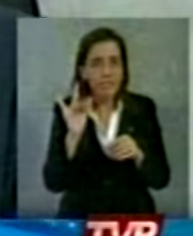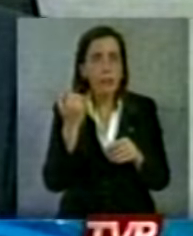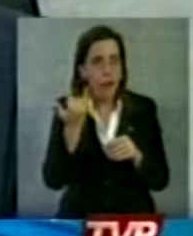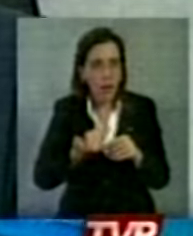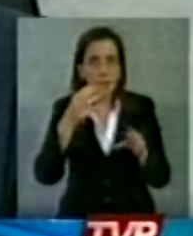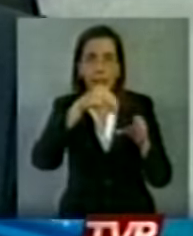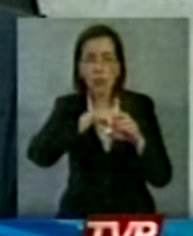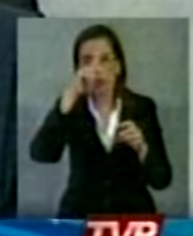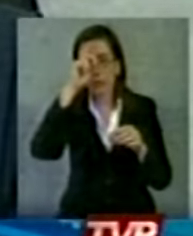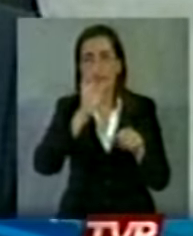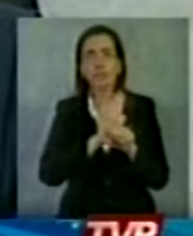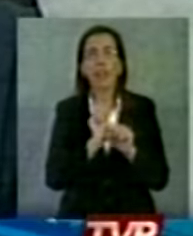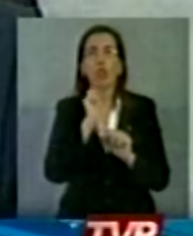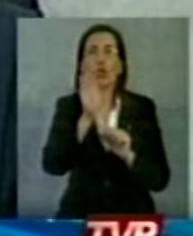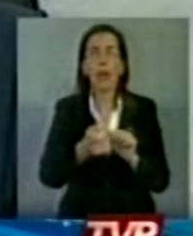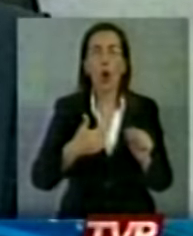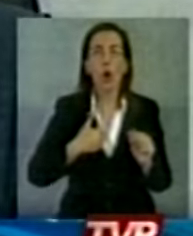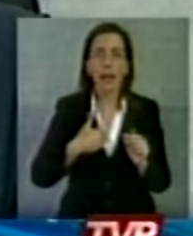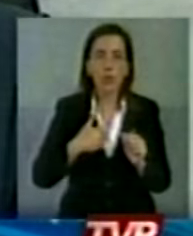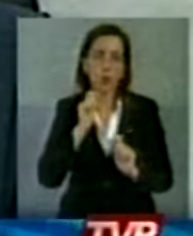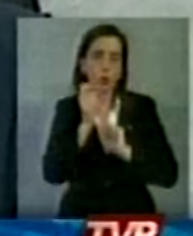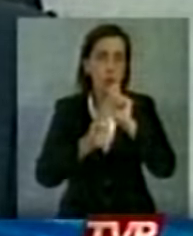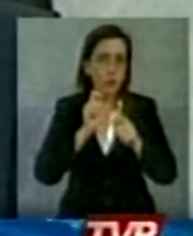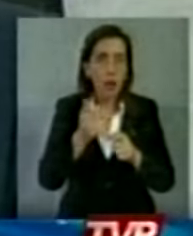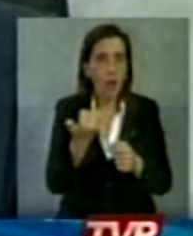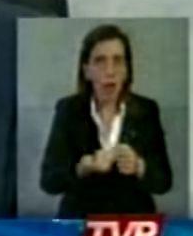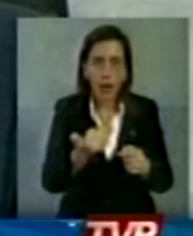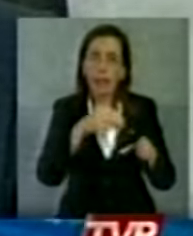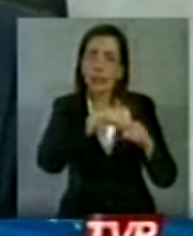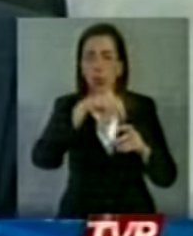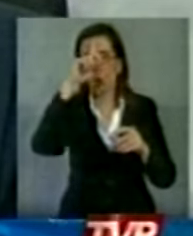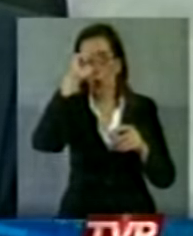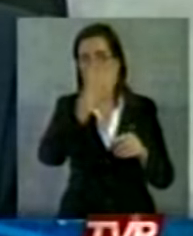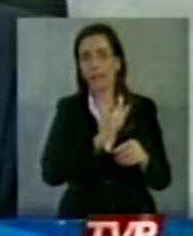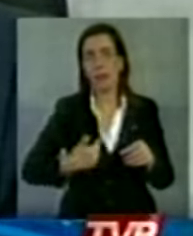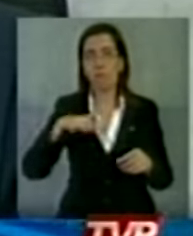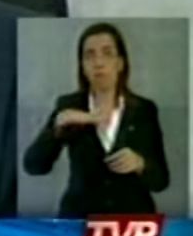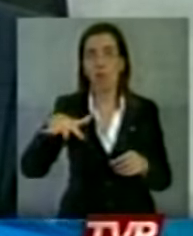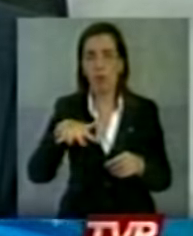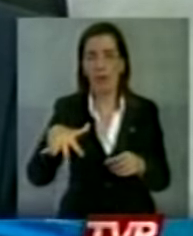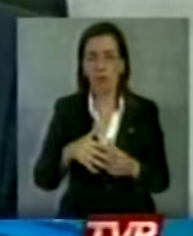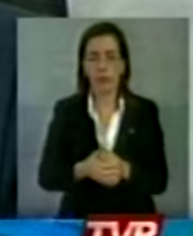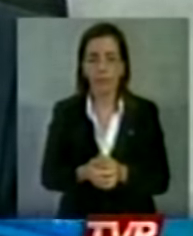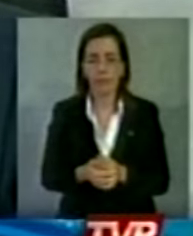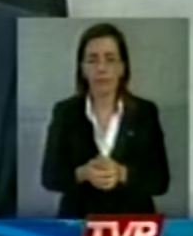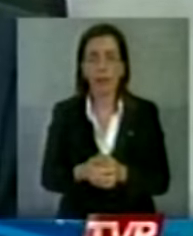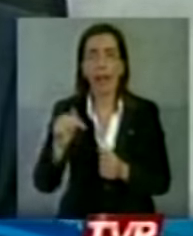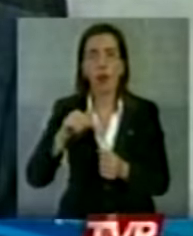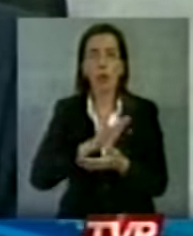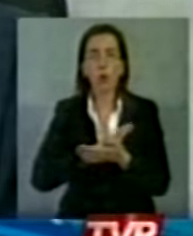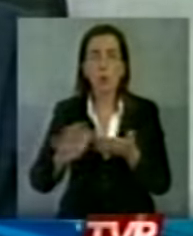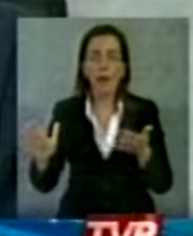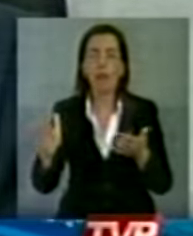actual, los trasplantes de órganos en nuestros hospitales públicos. Estamos desarrollando